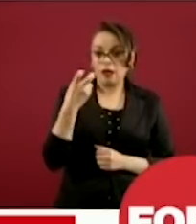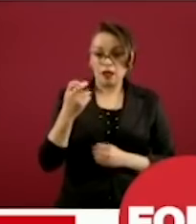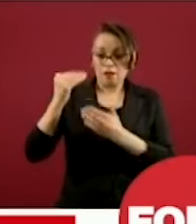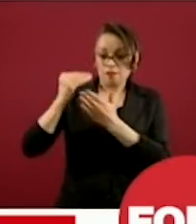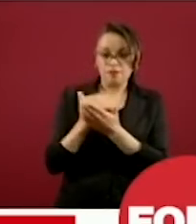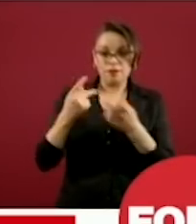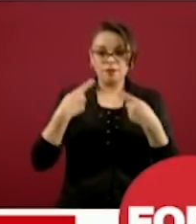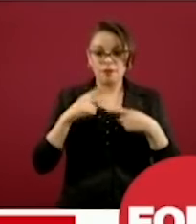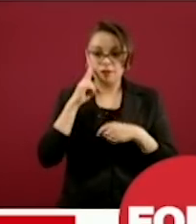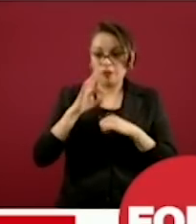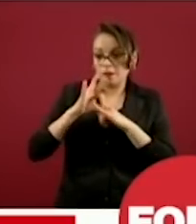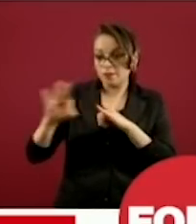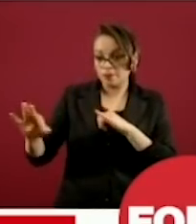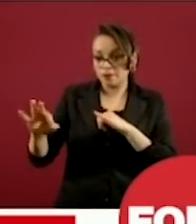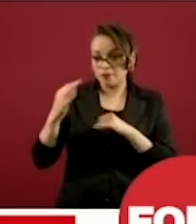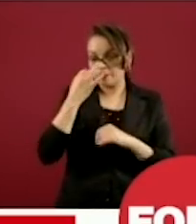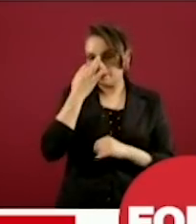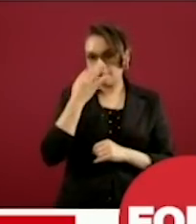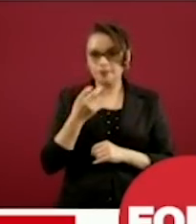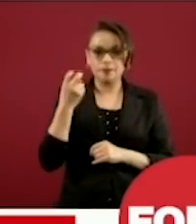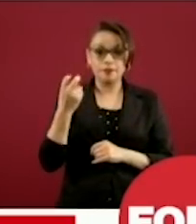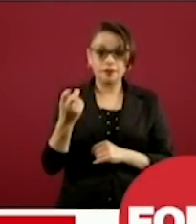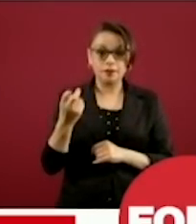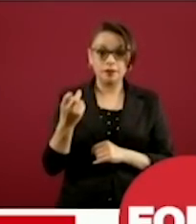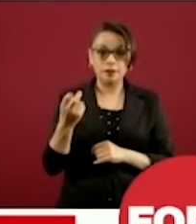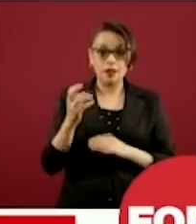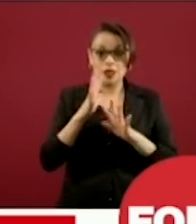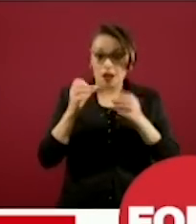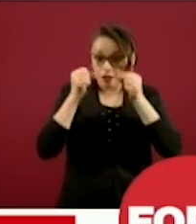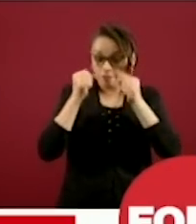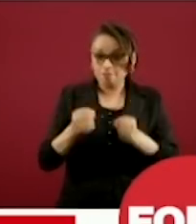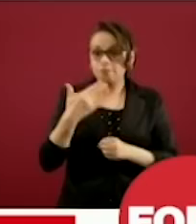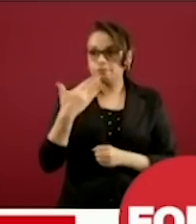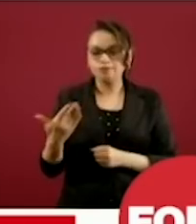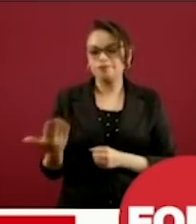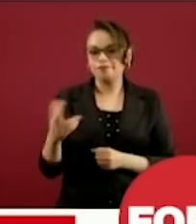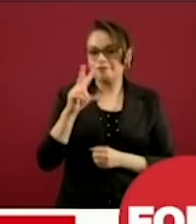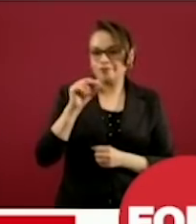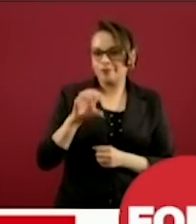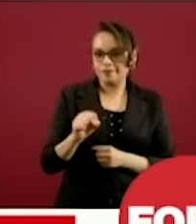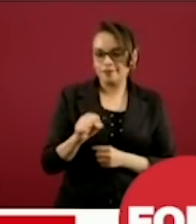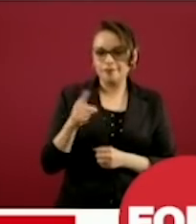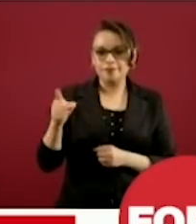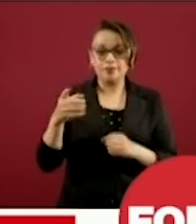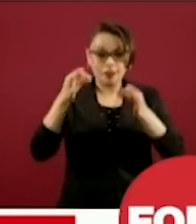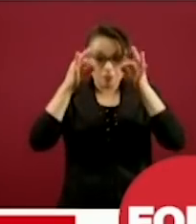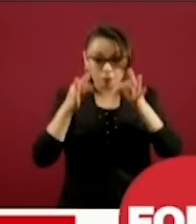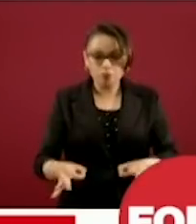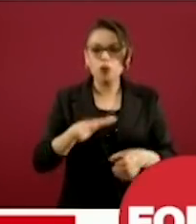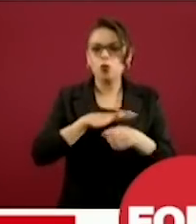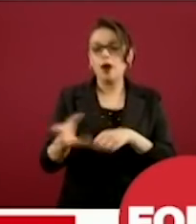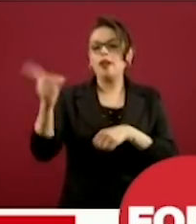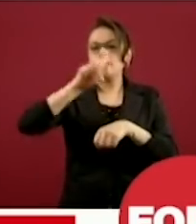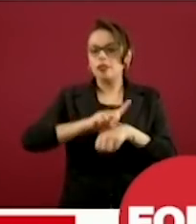personas que vemos al final no es una imagen real. La imagen real realmente está ahí por el día 26,